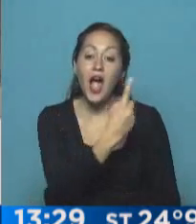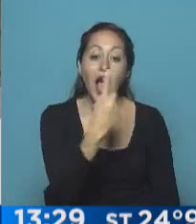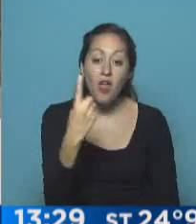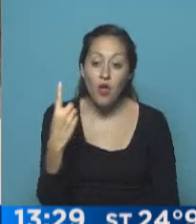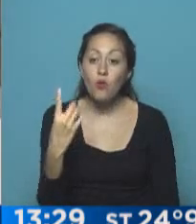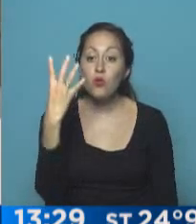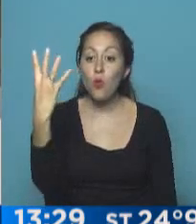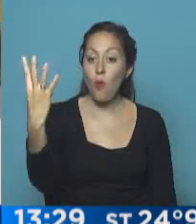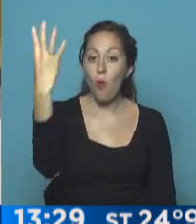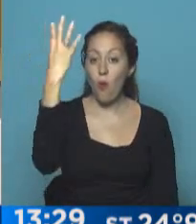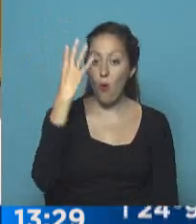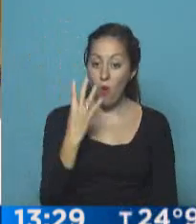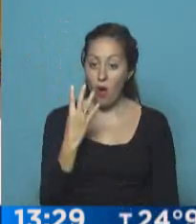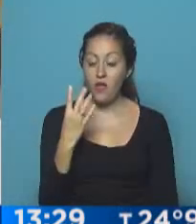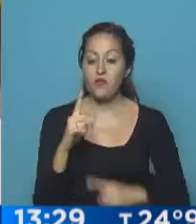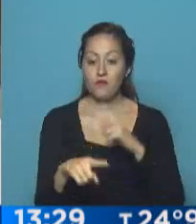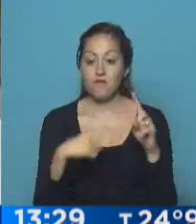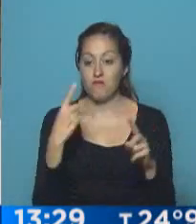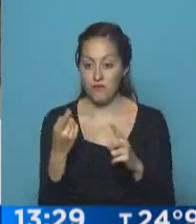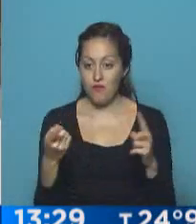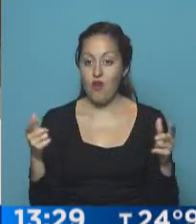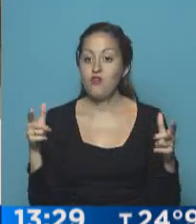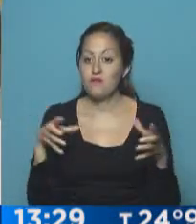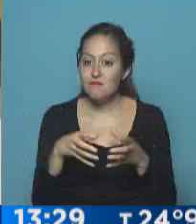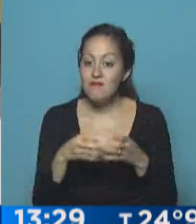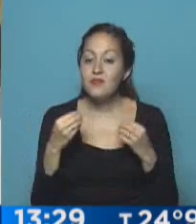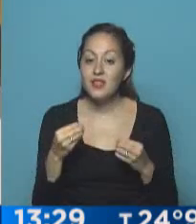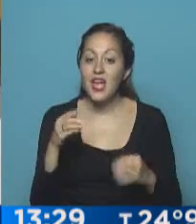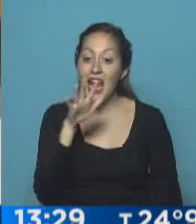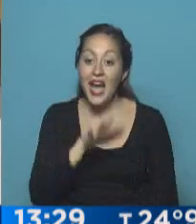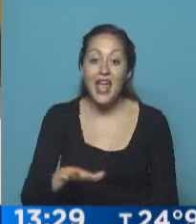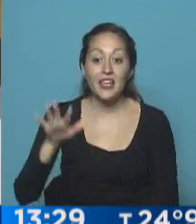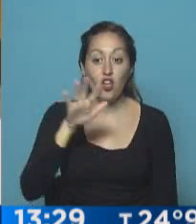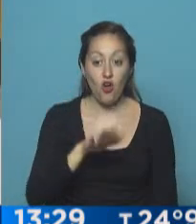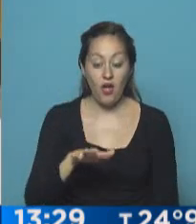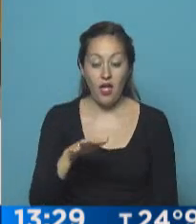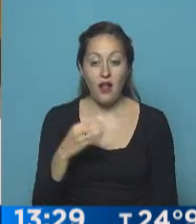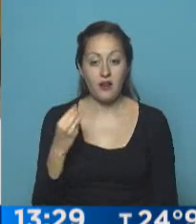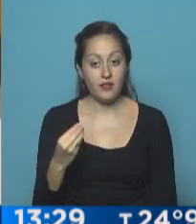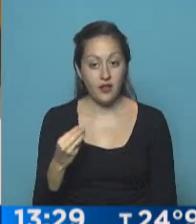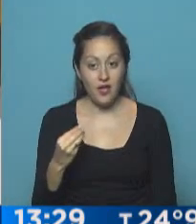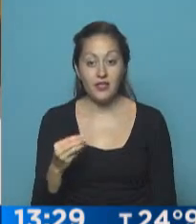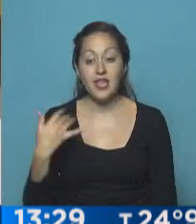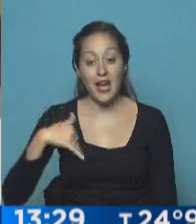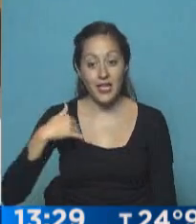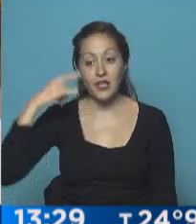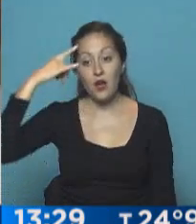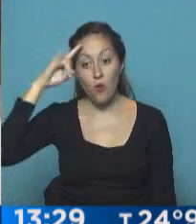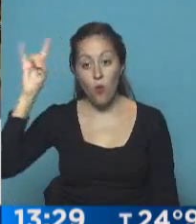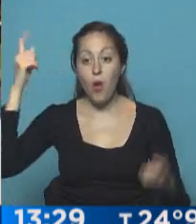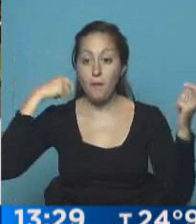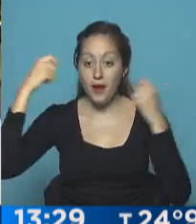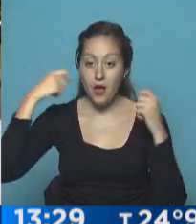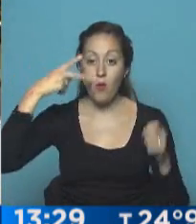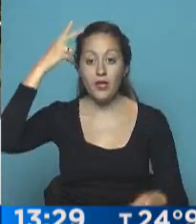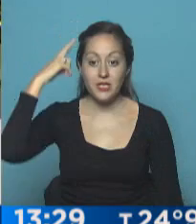14 equipos para participar de la siguiente ronda y en esa ronda es la regional que lo que se hace es bueno entre lo que sería argentina uruguay paraguay chile